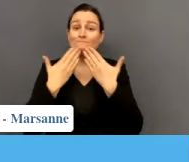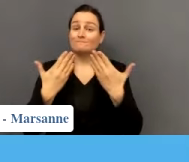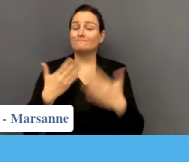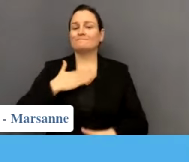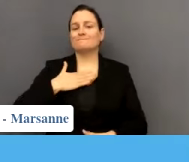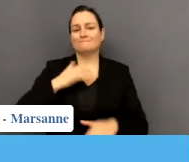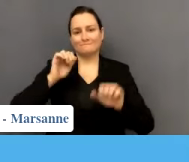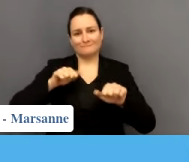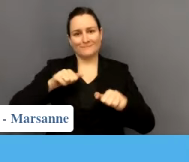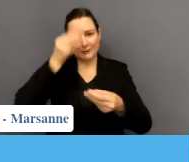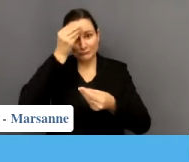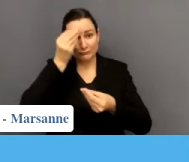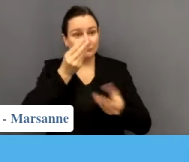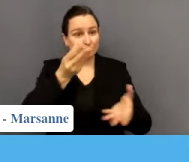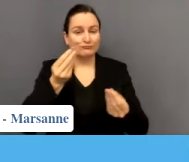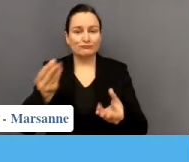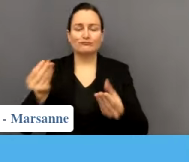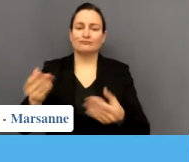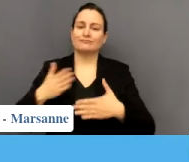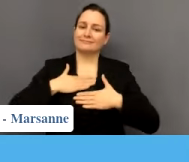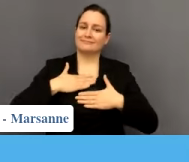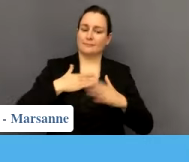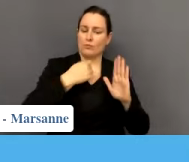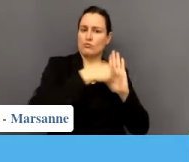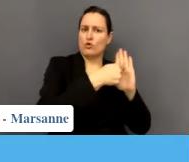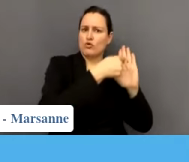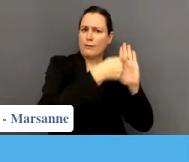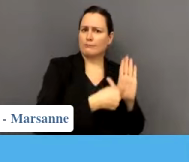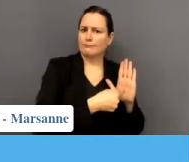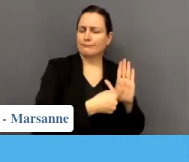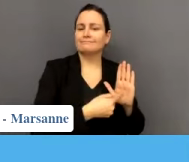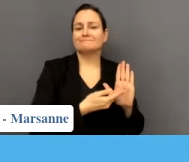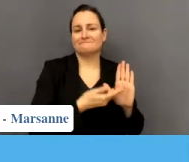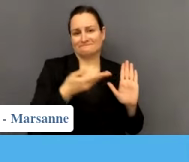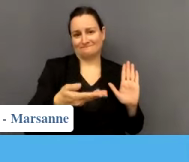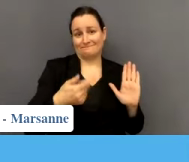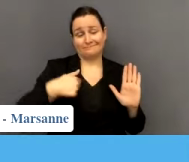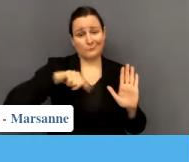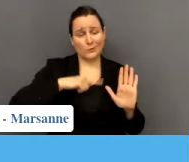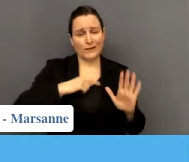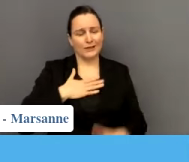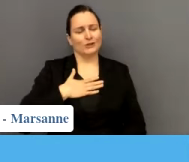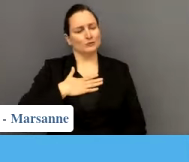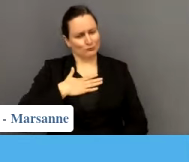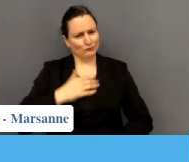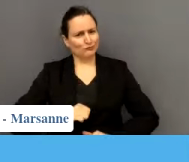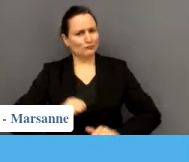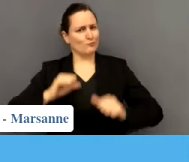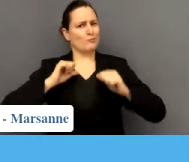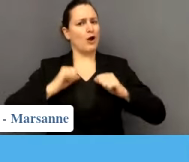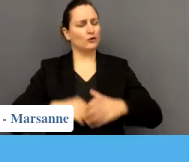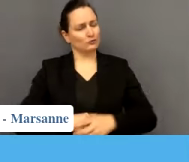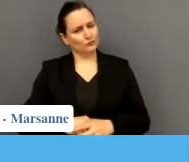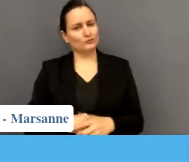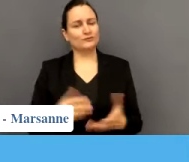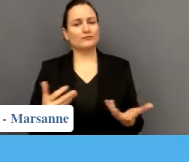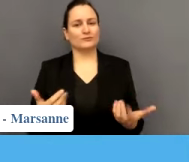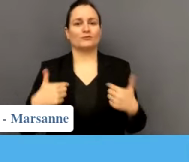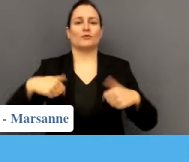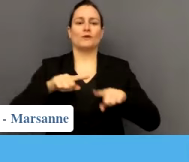de orgullo y satisfacción, y bueno, estamos comprometidos fuertemente en nuestro Estado Nacional para